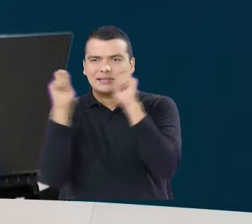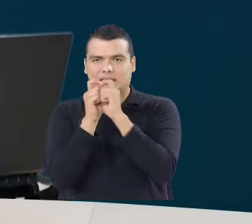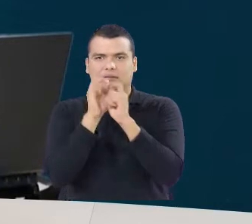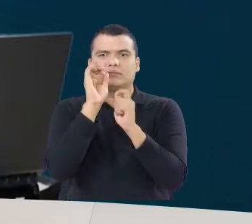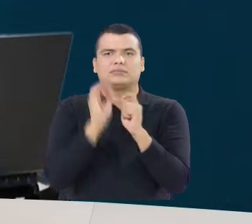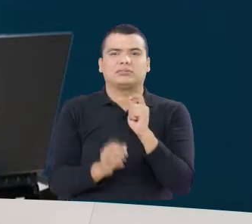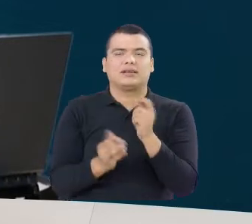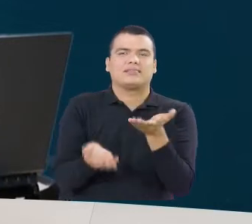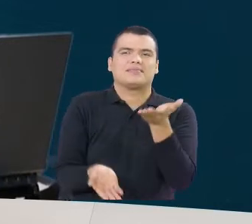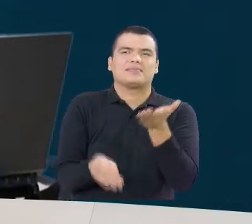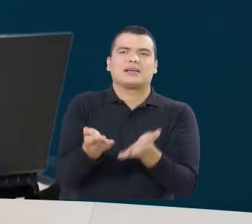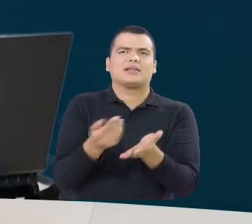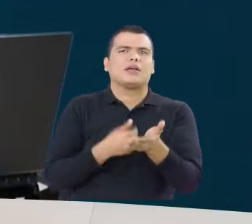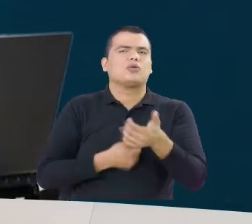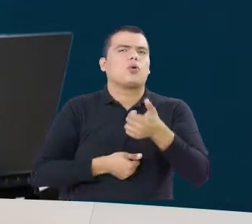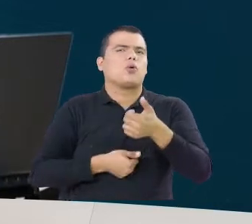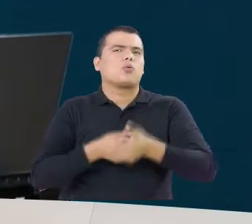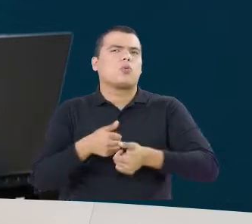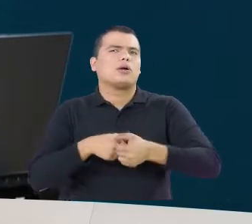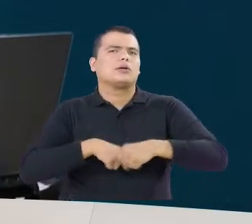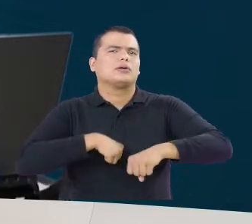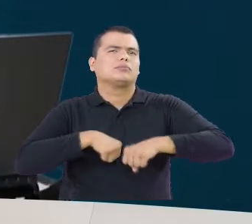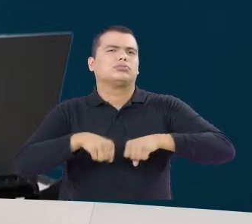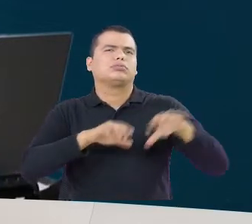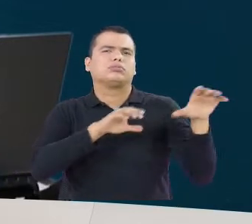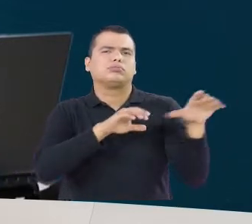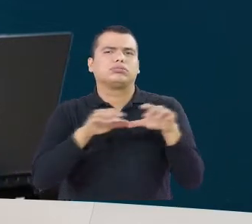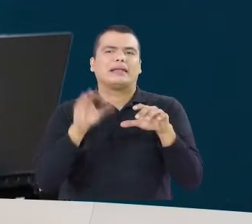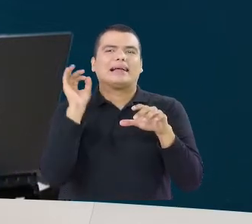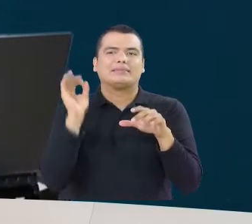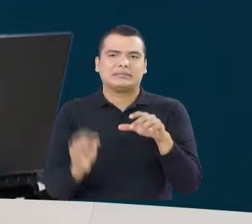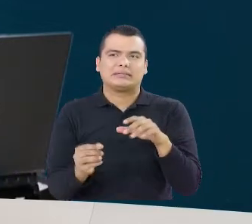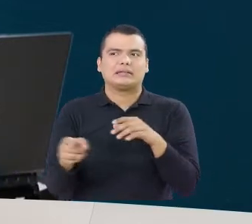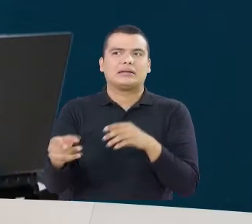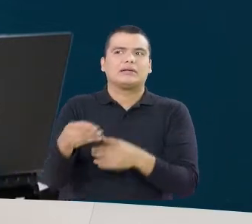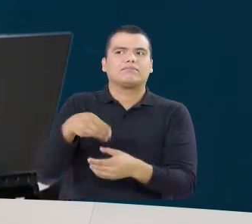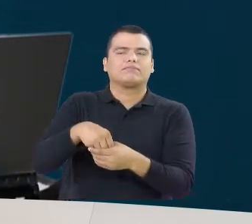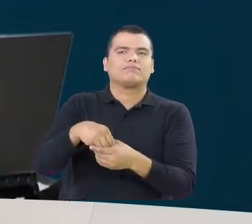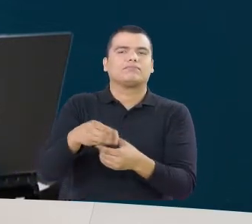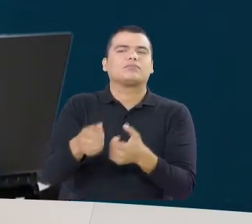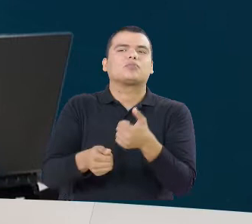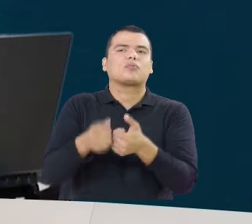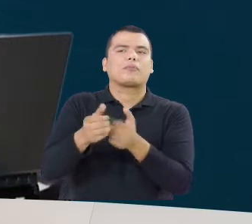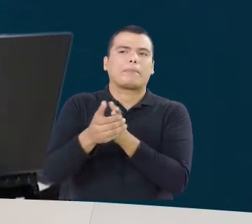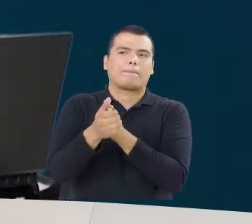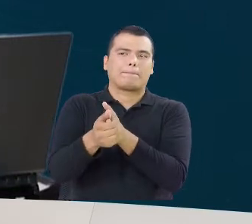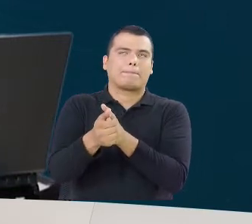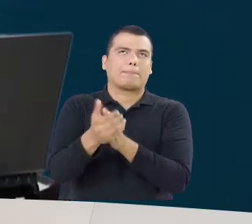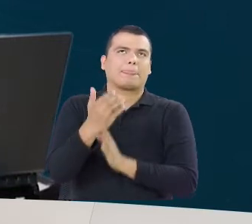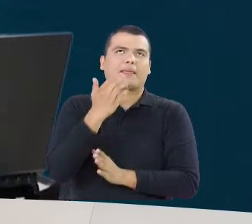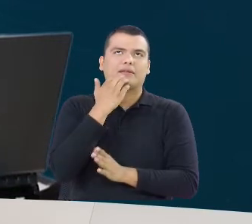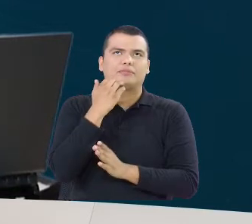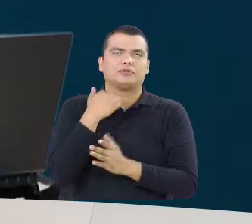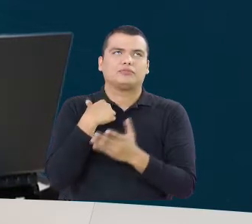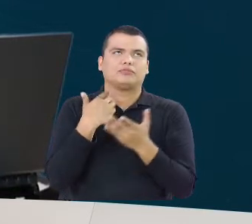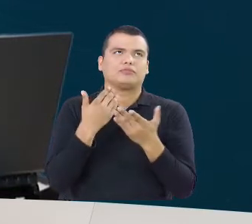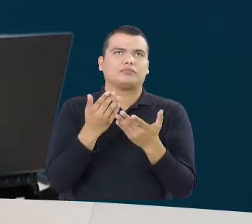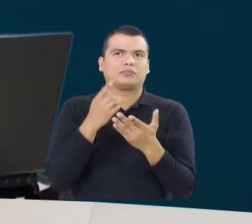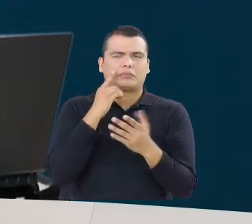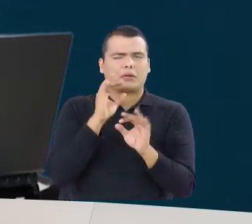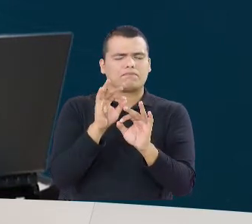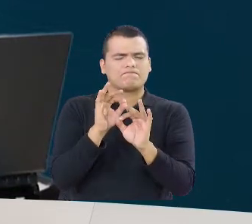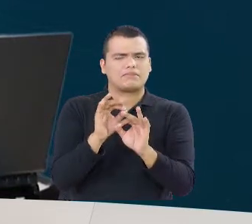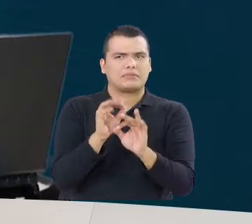trabajo que uno vaya a hacer, así mismo determina qué guía lineal voy a utilizar. Si voy a utilizar, por ejemplo, para un trabajo de mucha